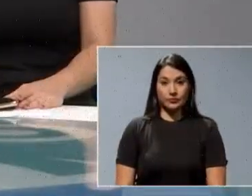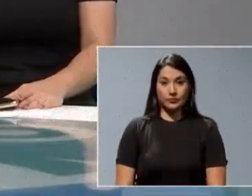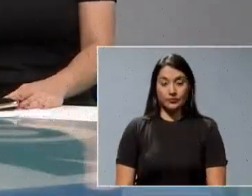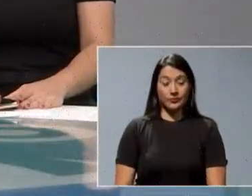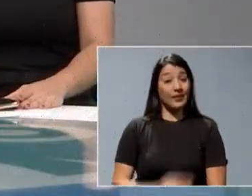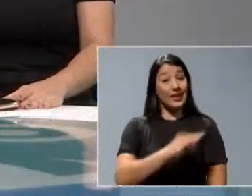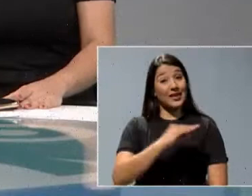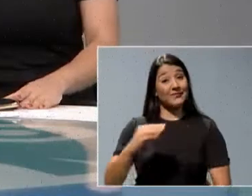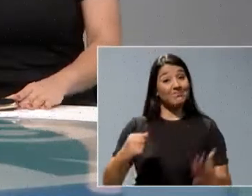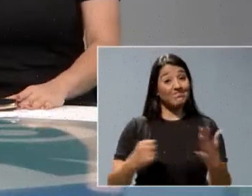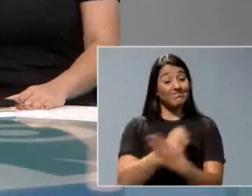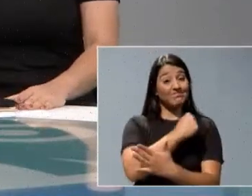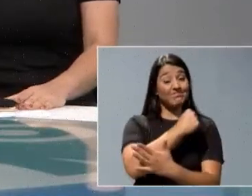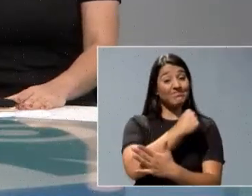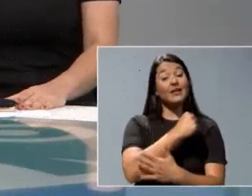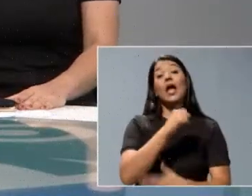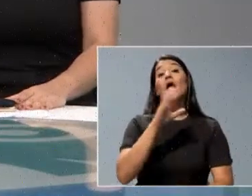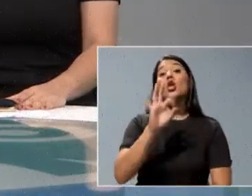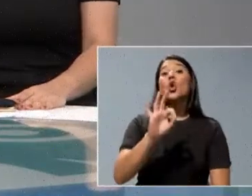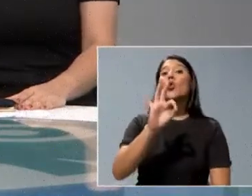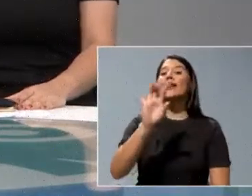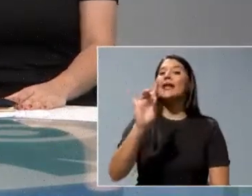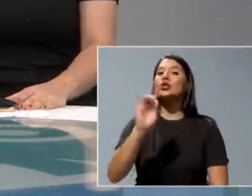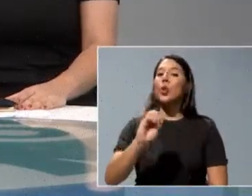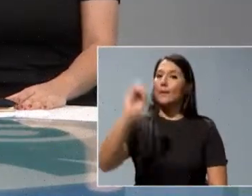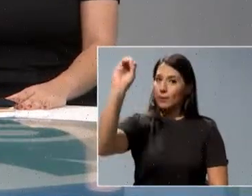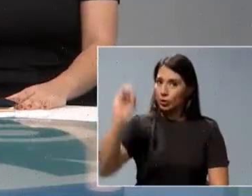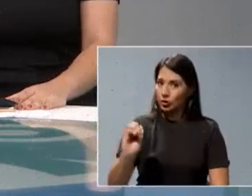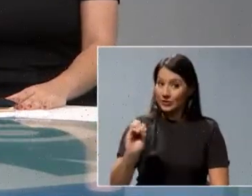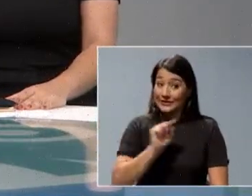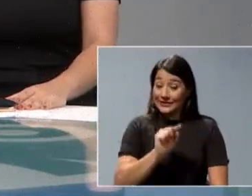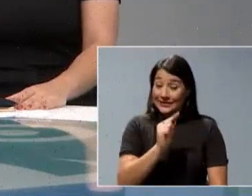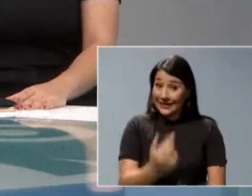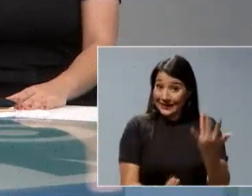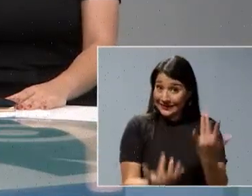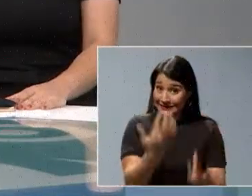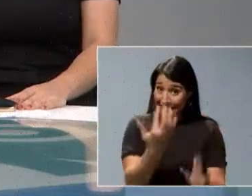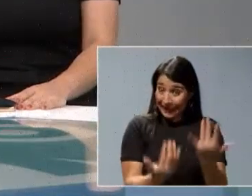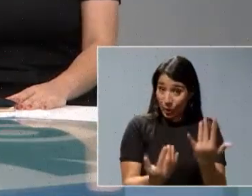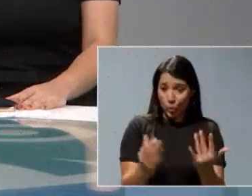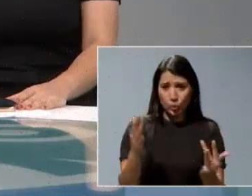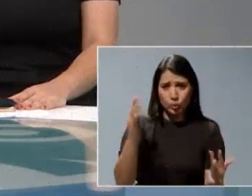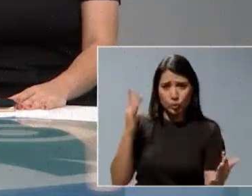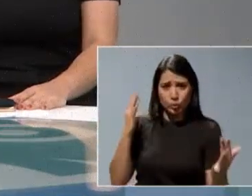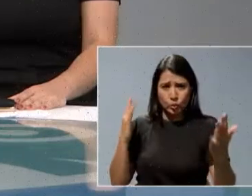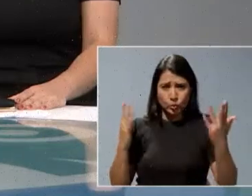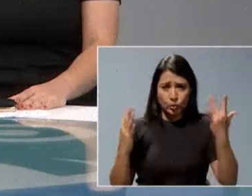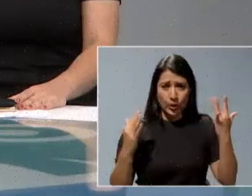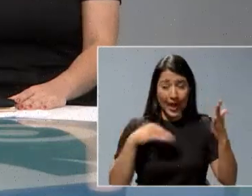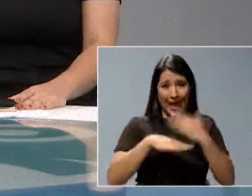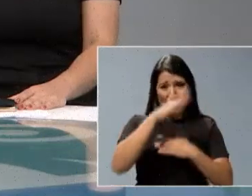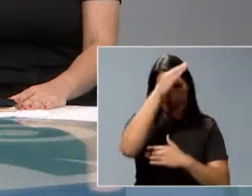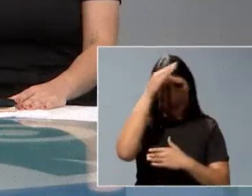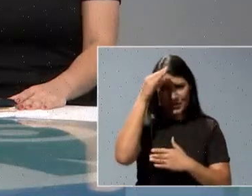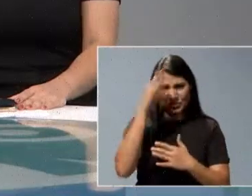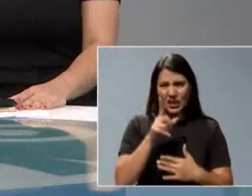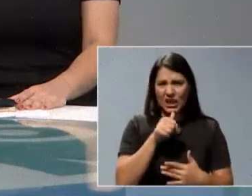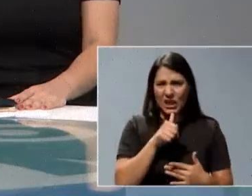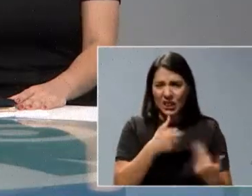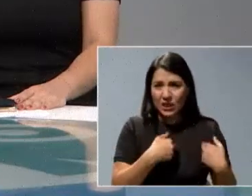Y lamentablemente el 98% de estos incendios forestales son producidos por la acción humana y no